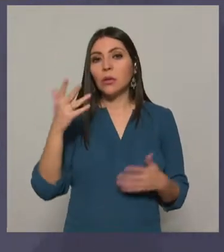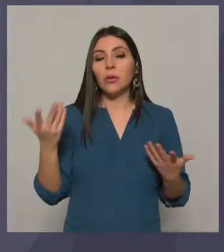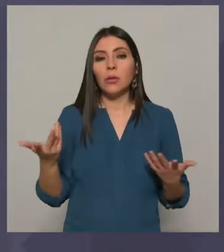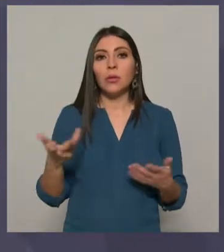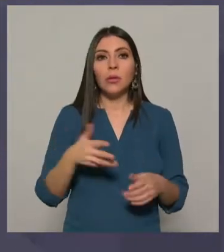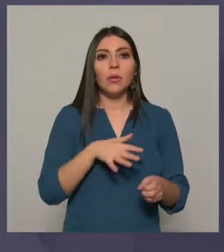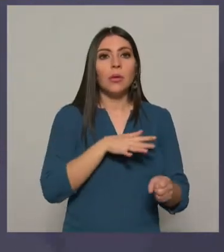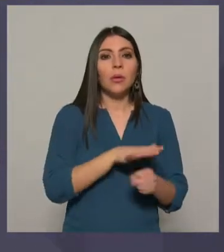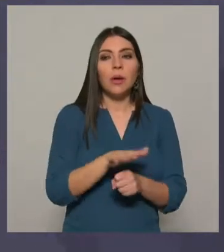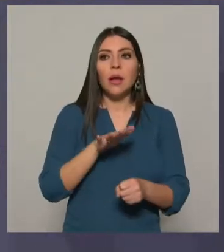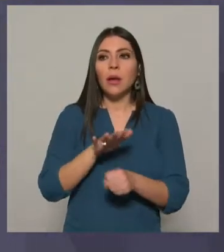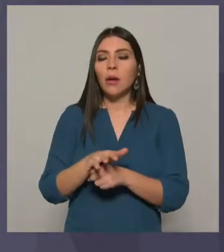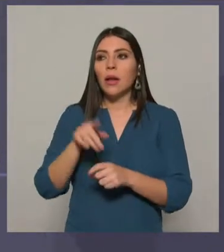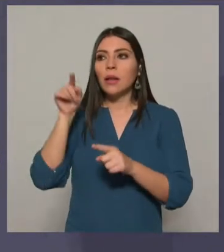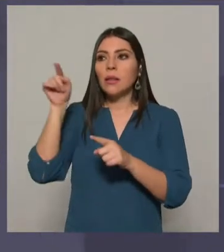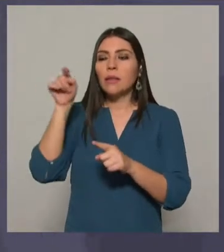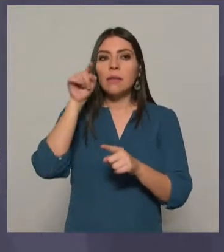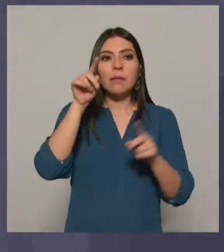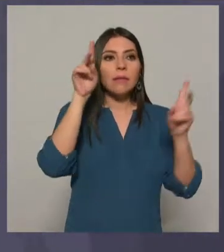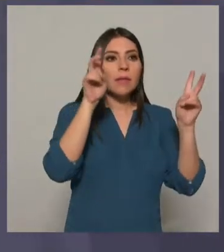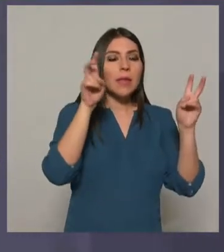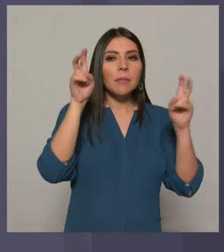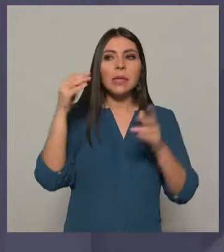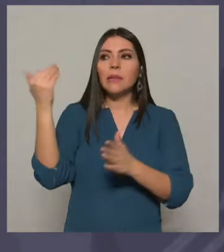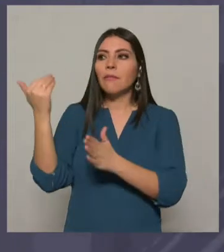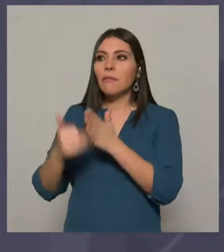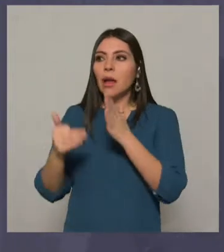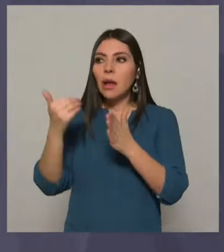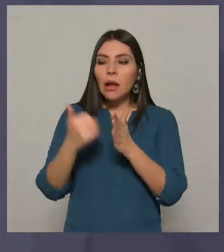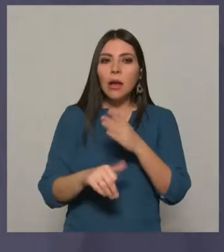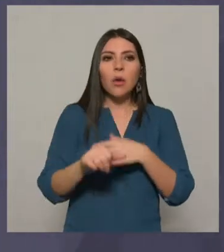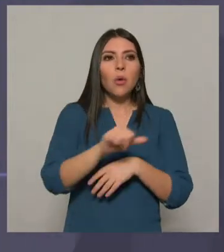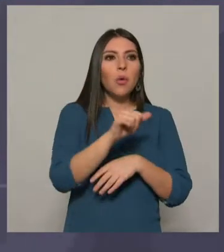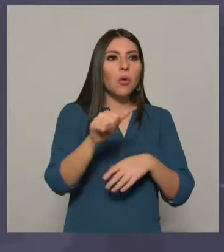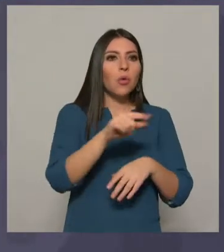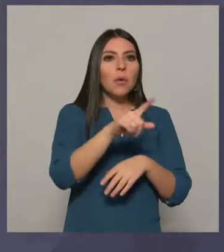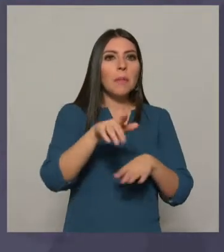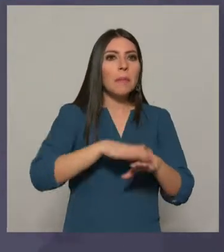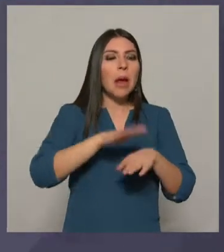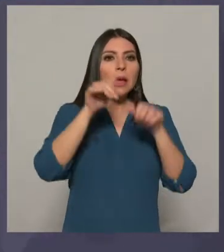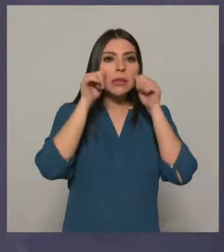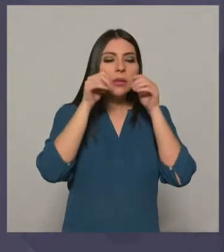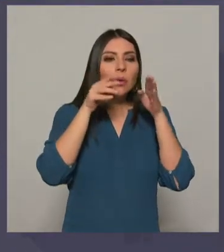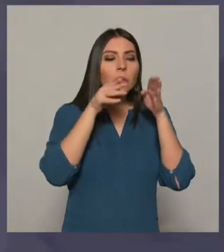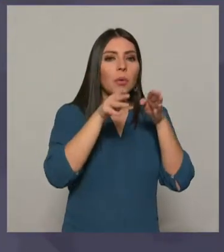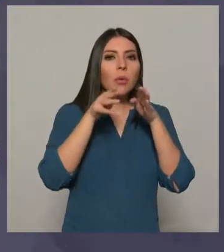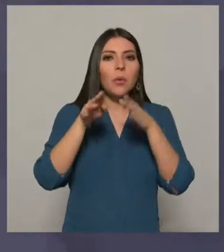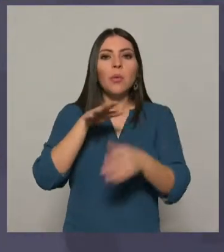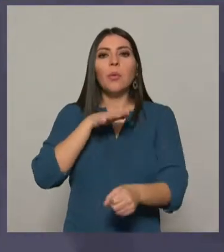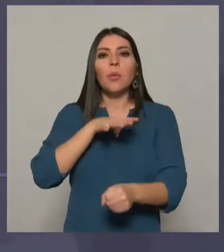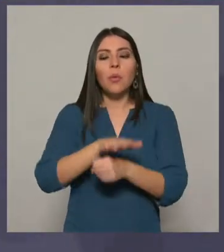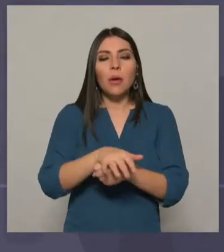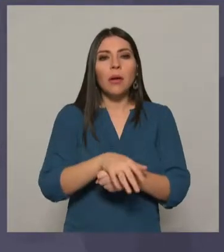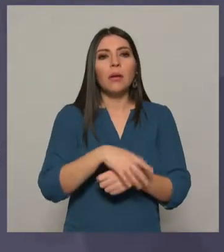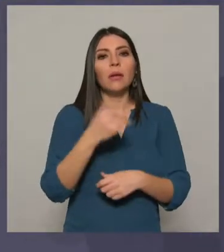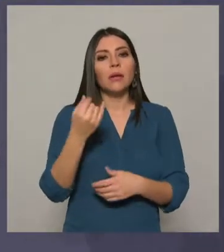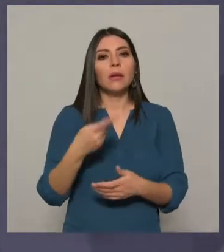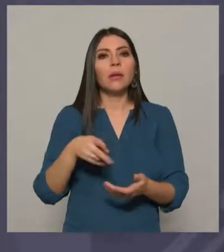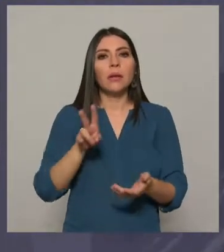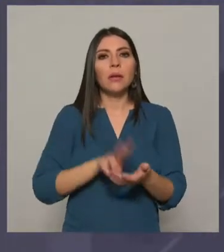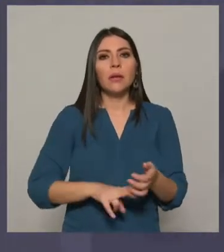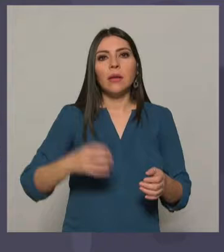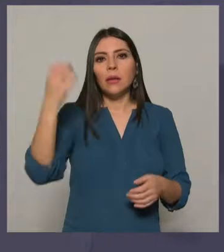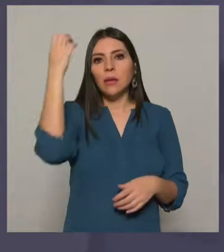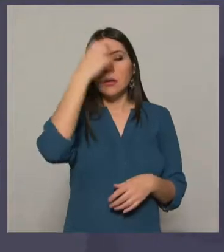tienen carencias, en qué rubros se focalizaron y sobre todo valorar qué